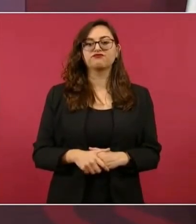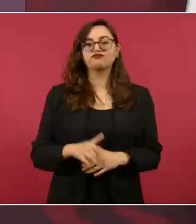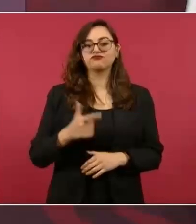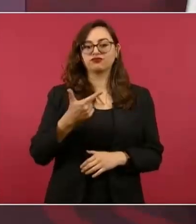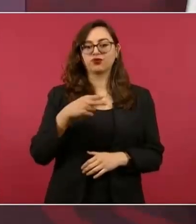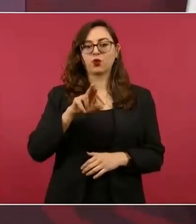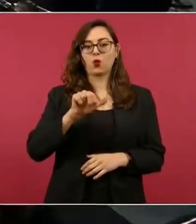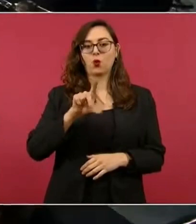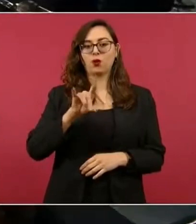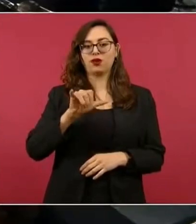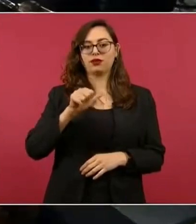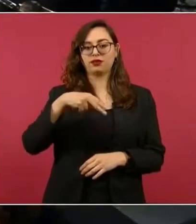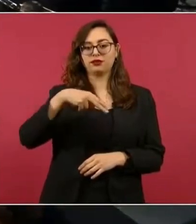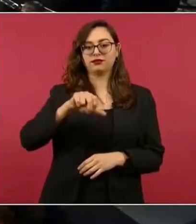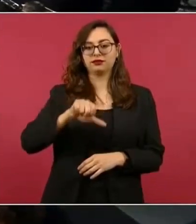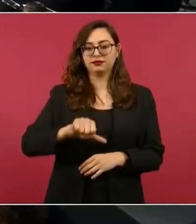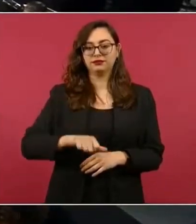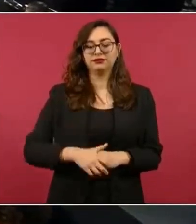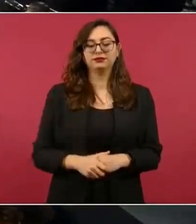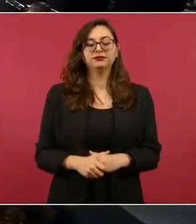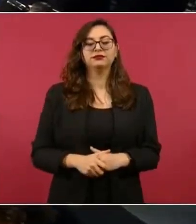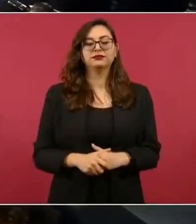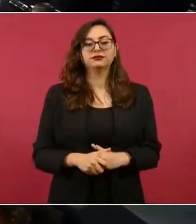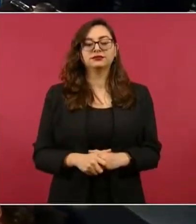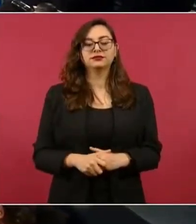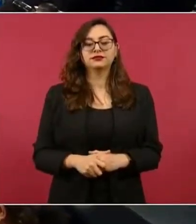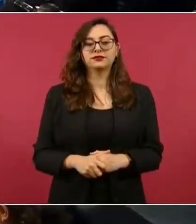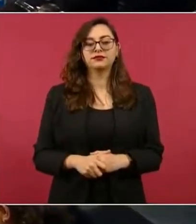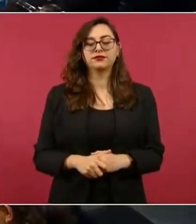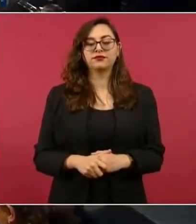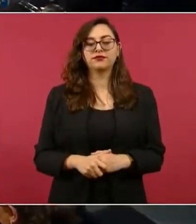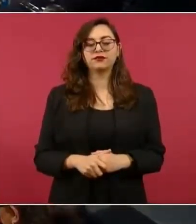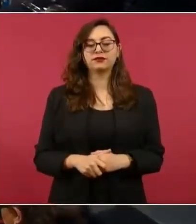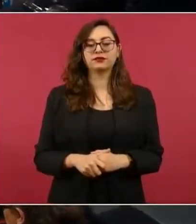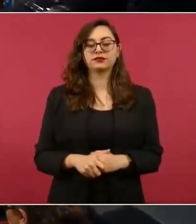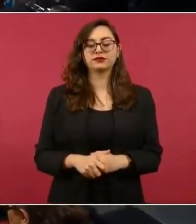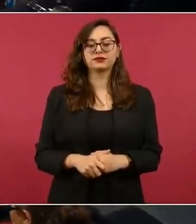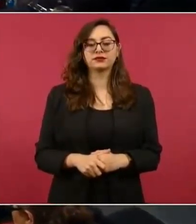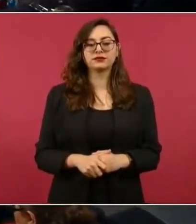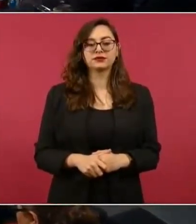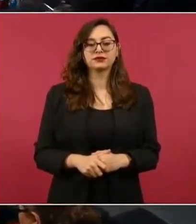Guadiana, sí. Y entonces estaba